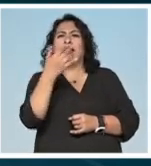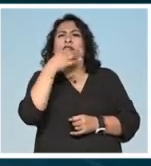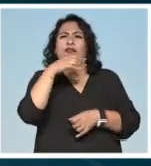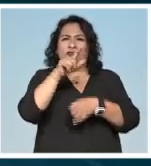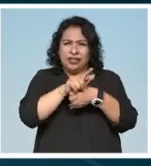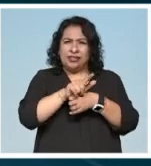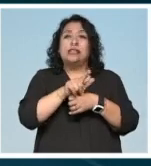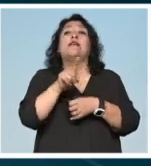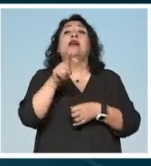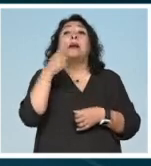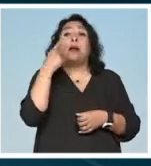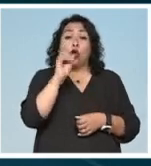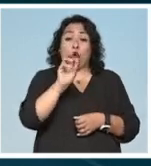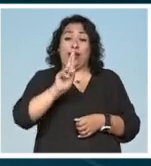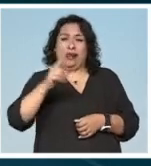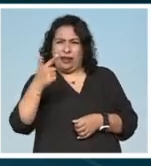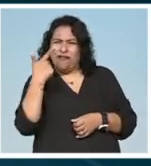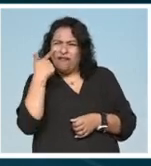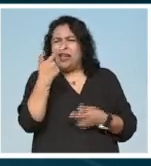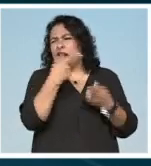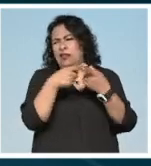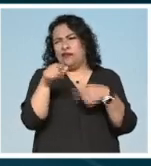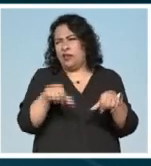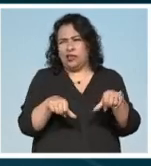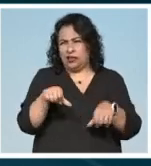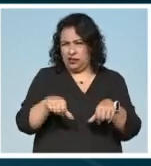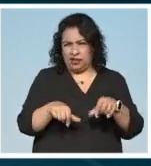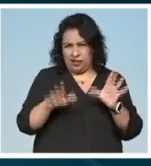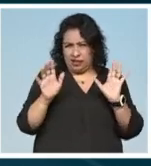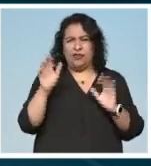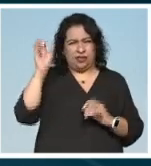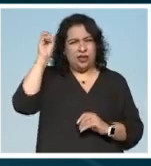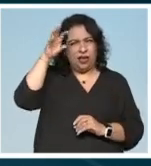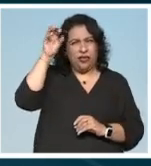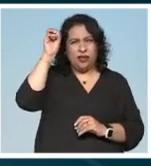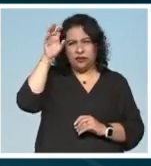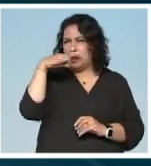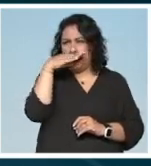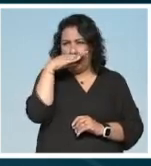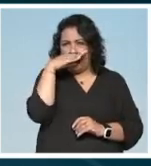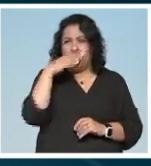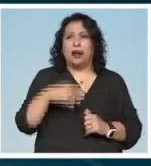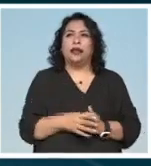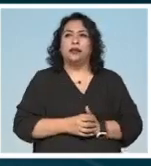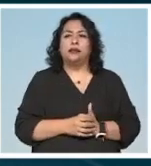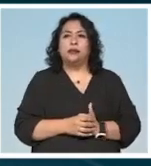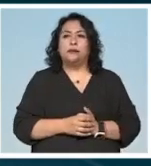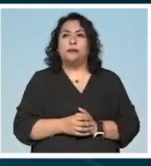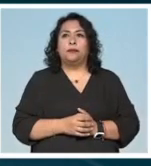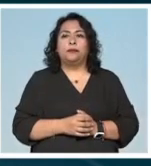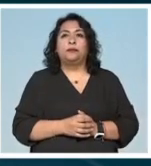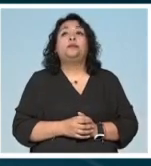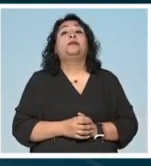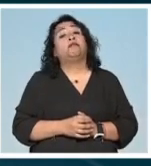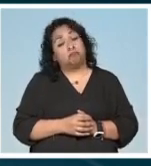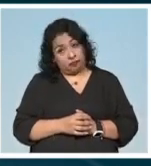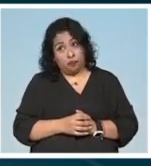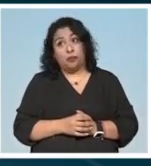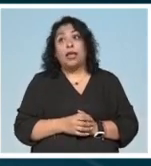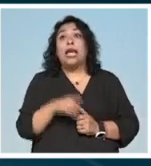www.hyfestival.org. Ahí veréis qué eventos están en streaming, en vivo, gratuito. Por